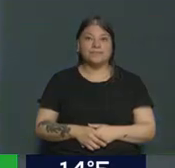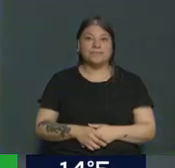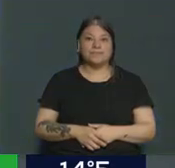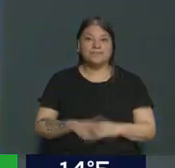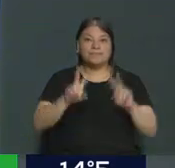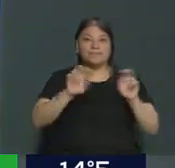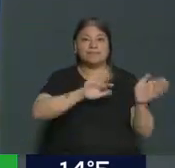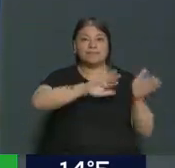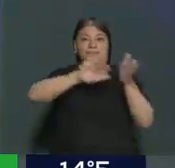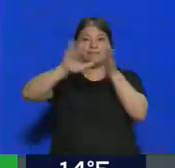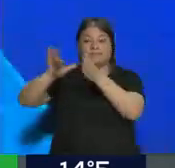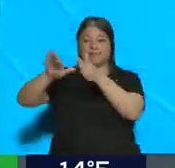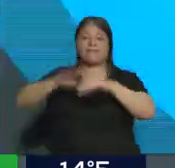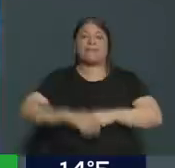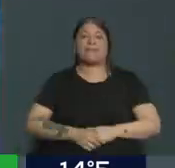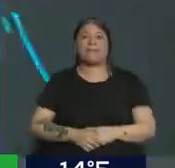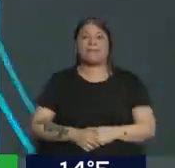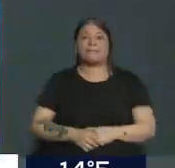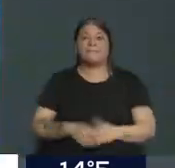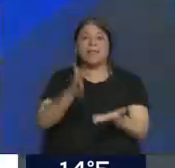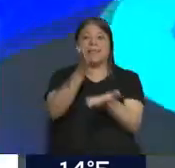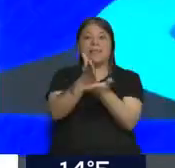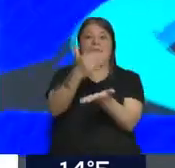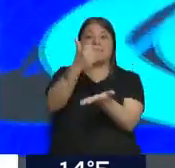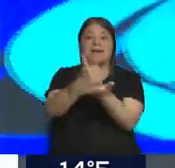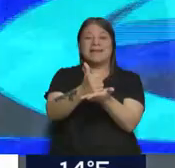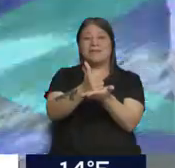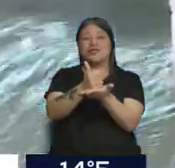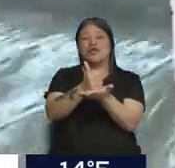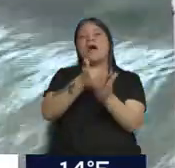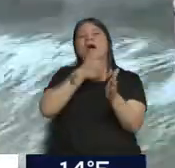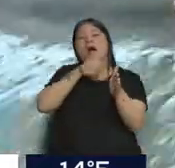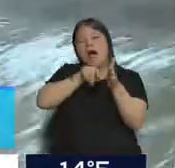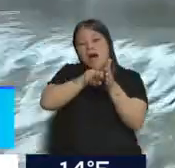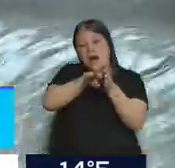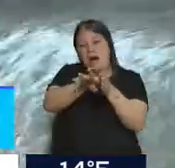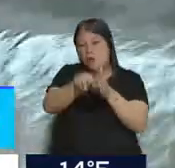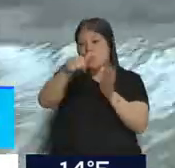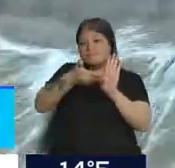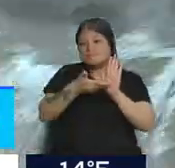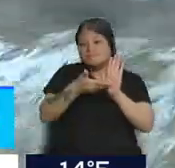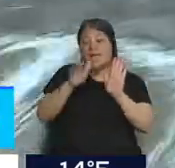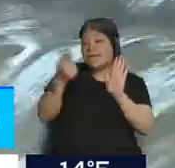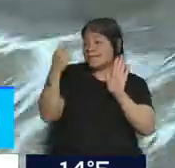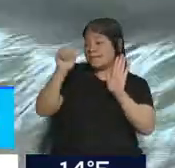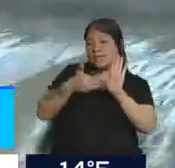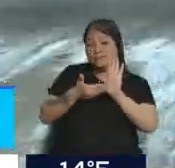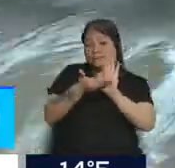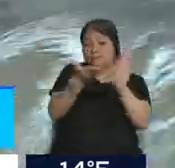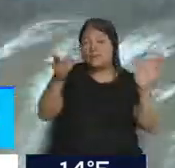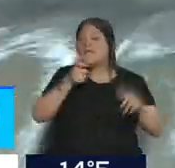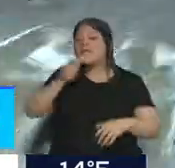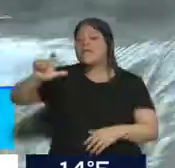Y hablamos de lo que fue la presentación desde el Departamento General de Irrigación en cuanto al nivel de agua que tendrán los ríos para este año